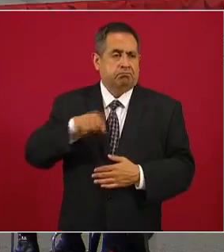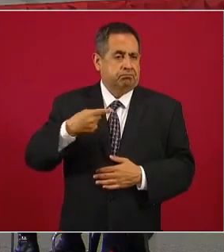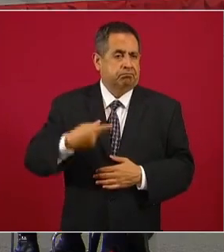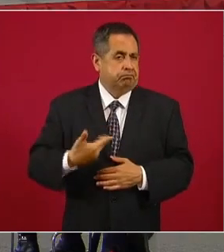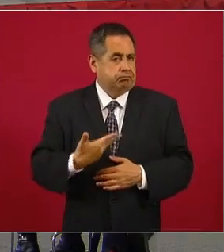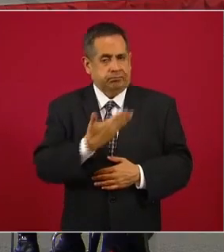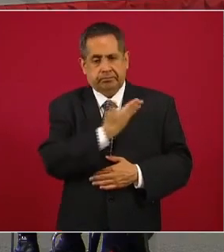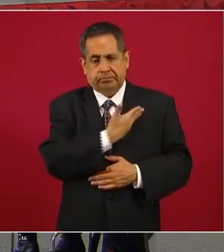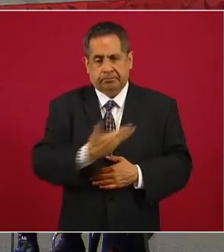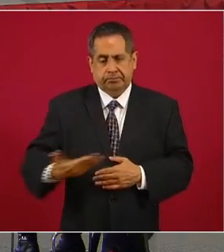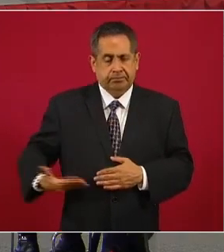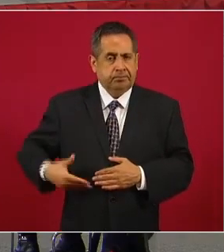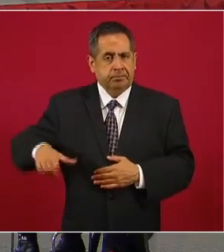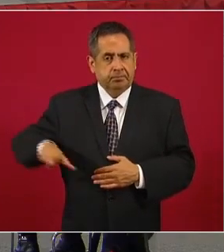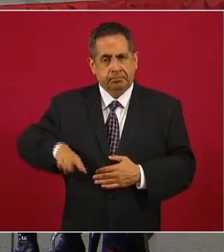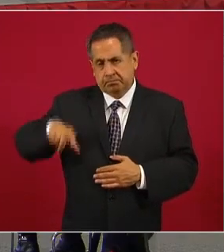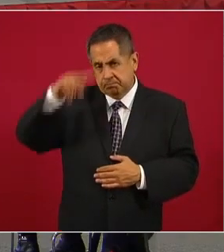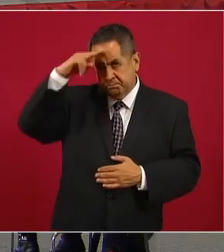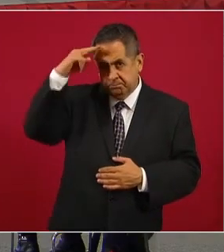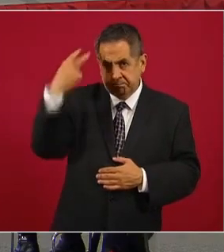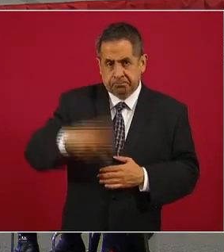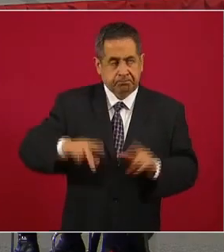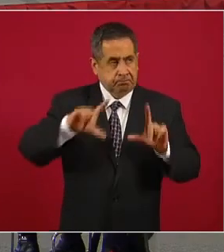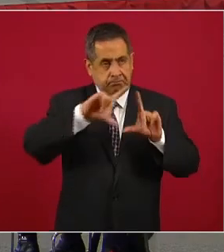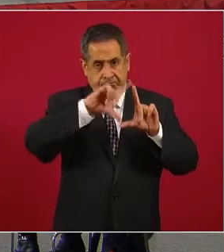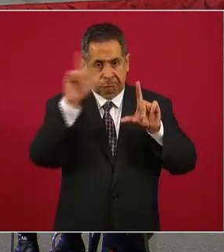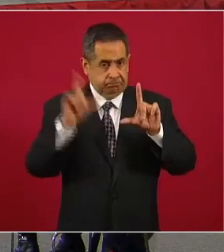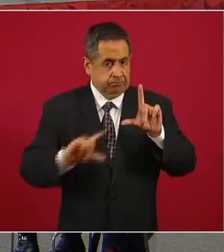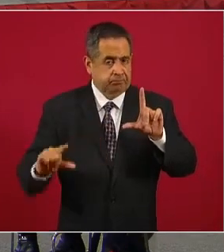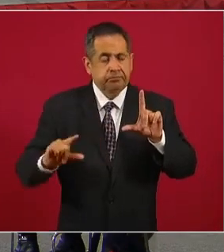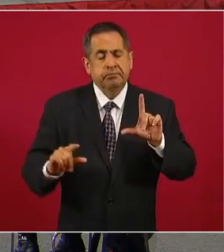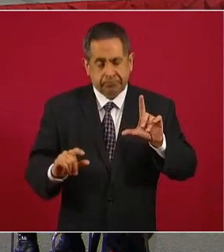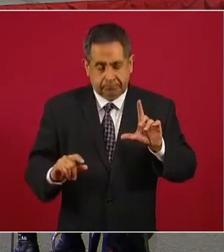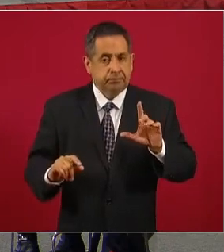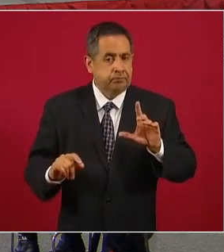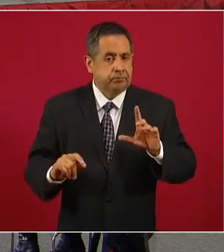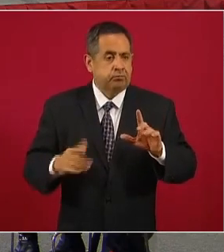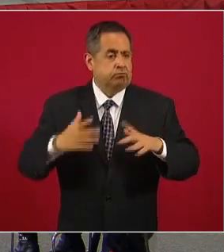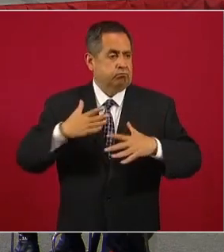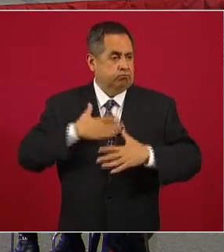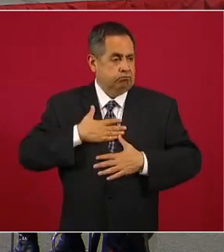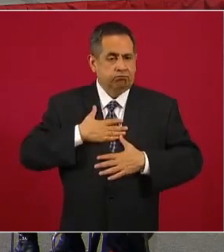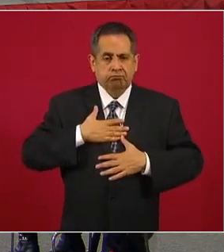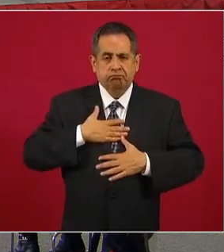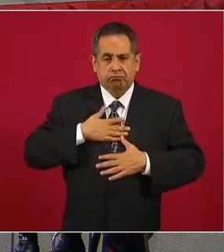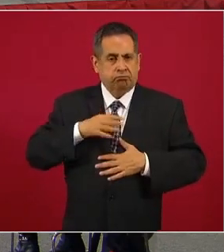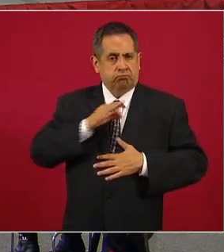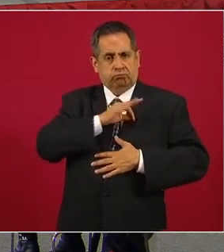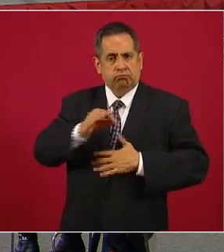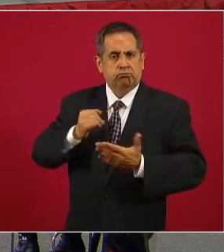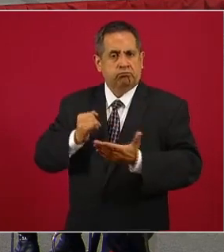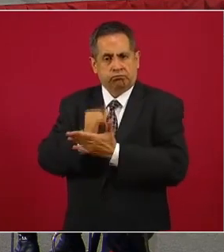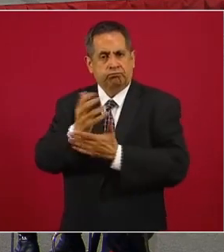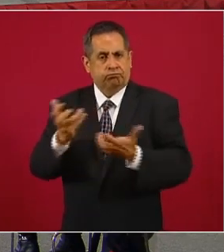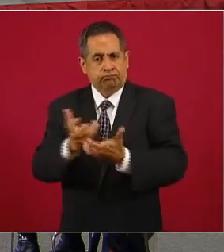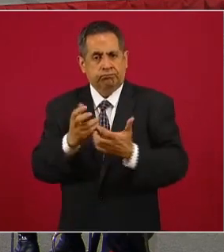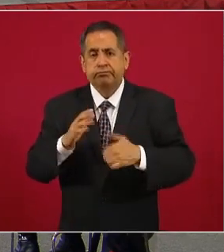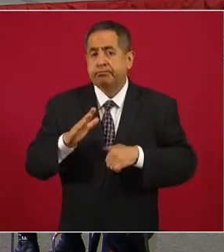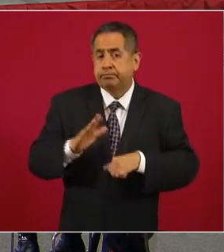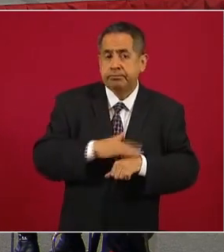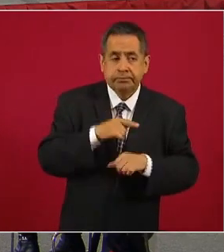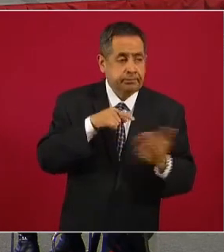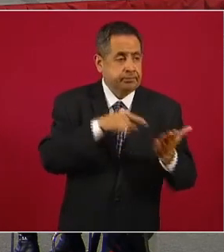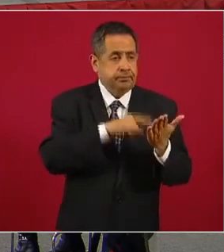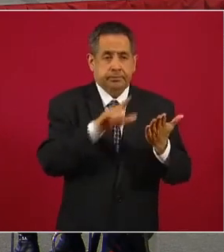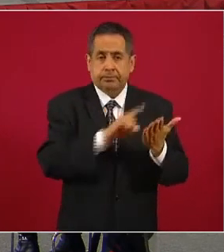presidente de los Estados Unidos Mexicanos, en ejercicio de la facultad que me